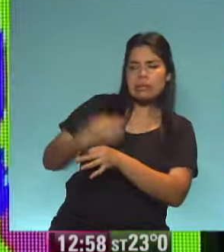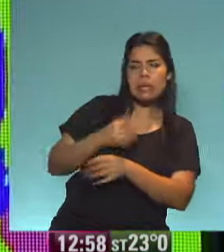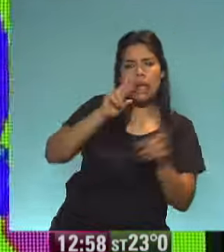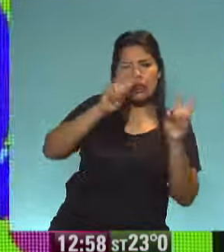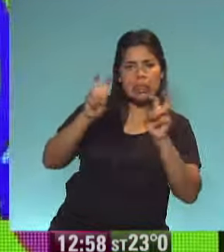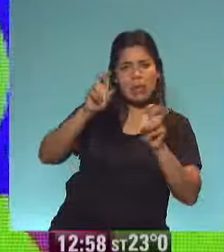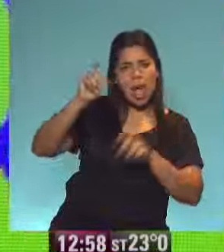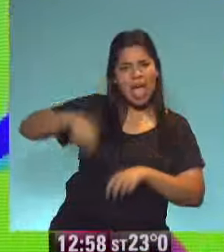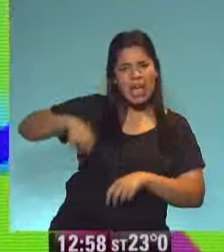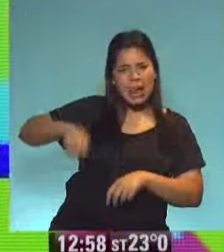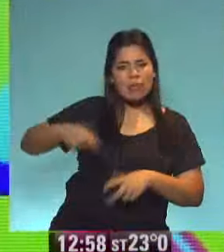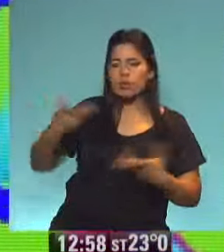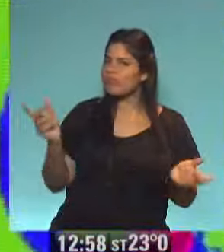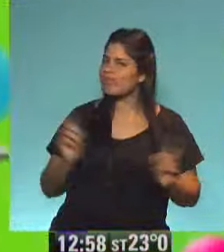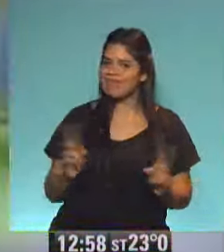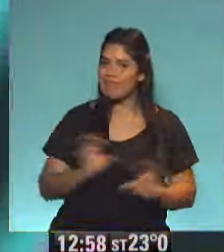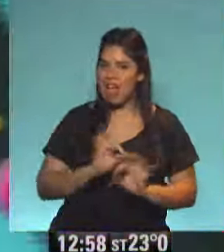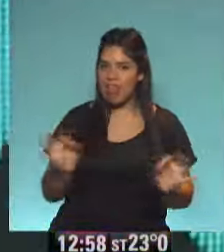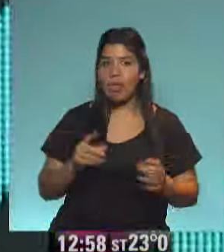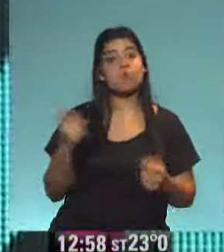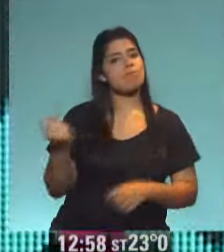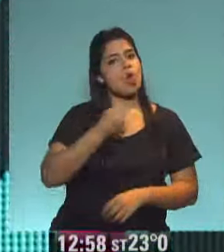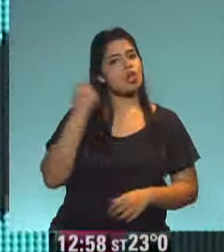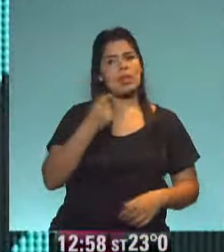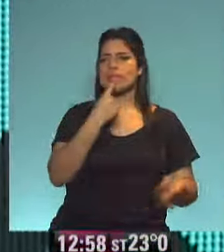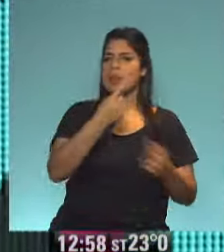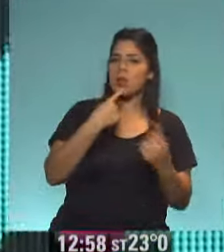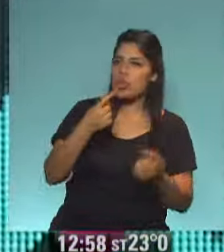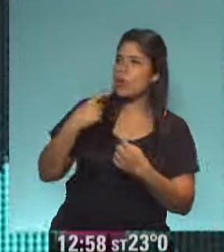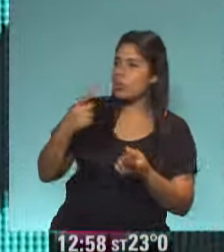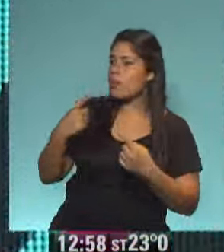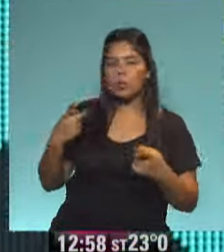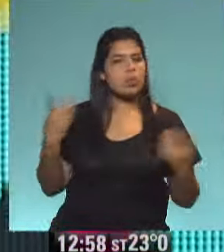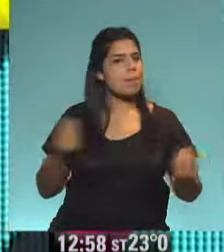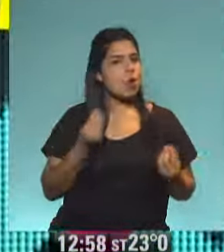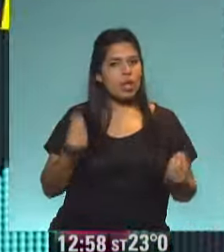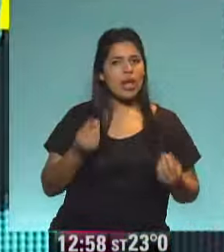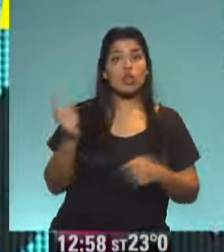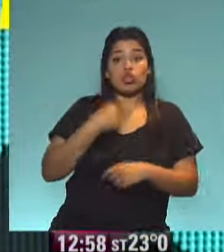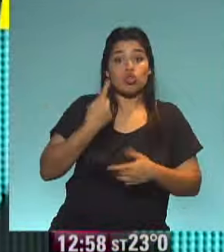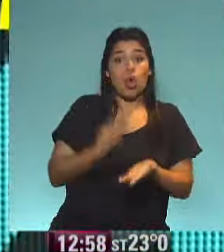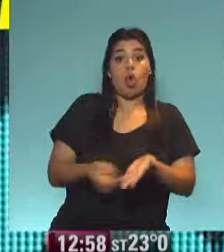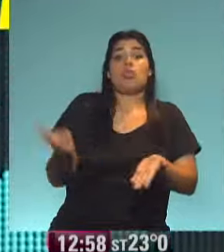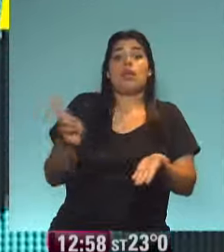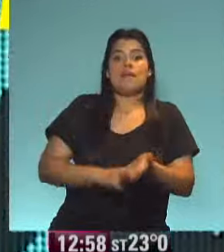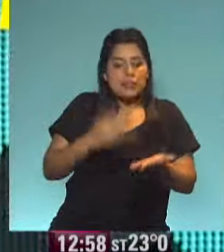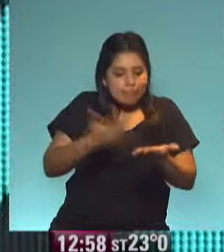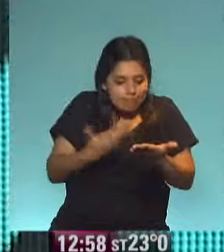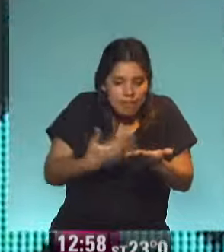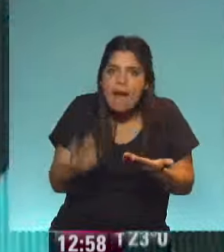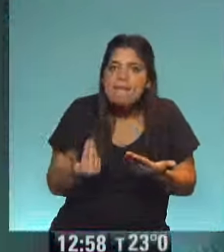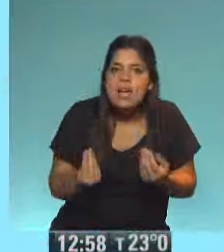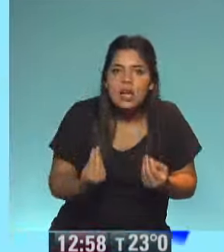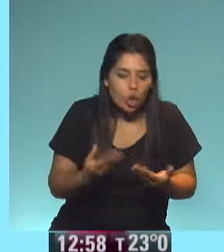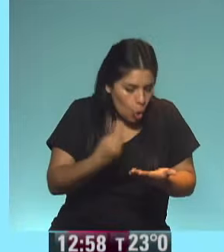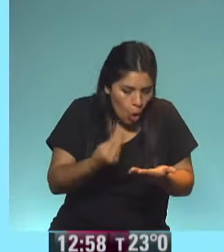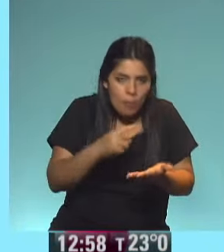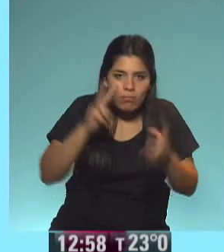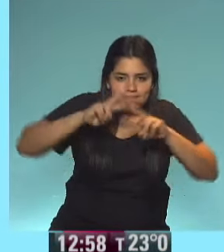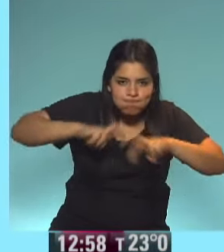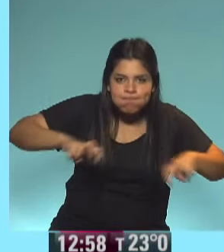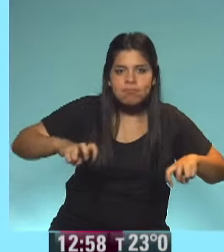es muy interesante que estas preguntas que surgen, porque también nosotros estamos aprendiendo a volver a revisar nuestra historia y enriquecerla.